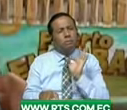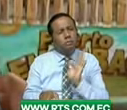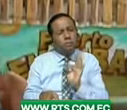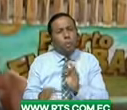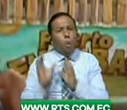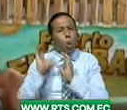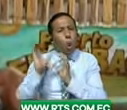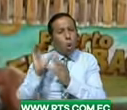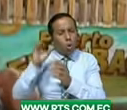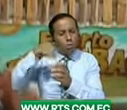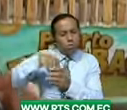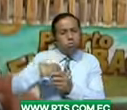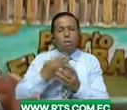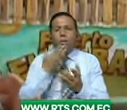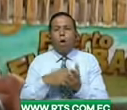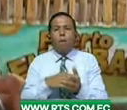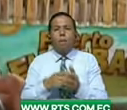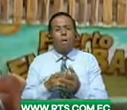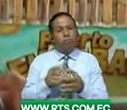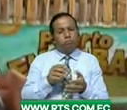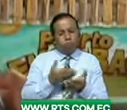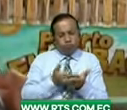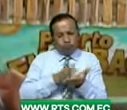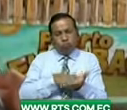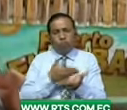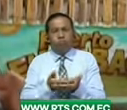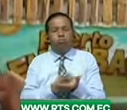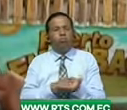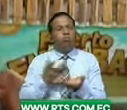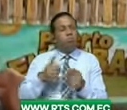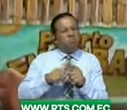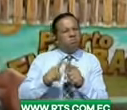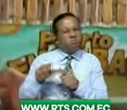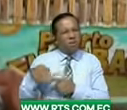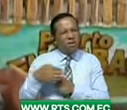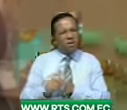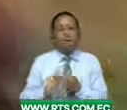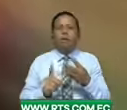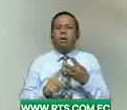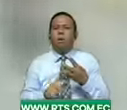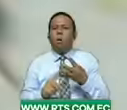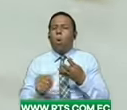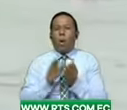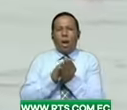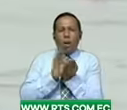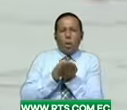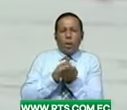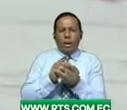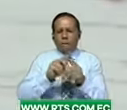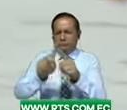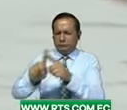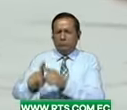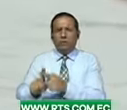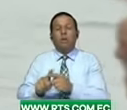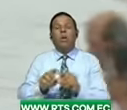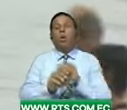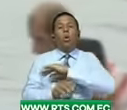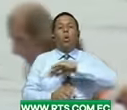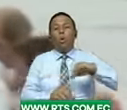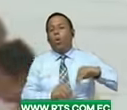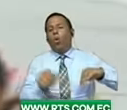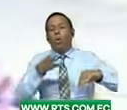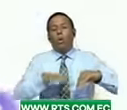cuquero. Tenemos filete en salsa marisco, una de las especialidades de nosotros. Tenemos pasiones marinas, que es a base de ostras. En el centro de playas, una marea